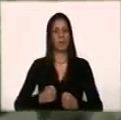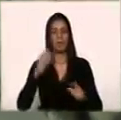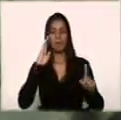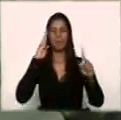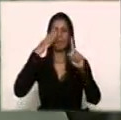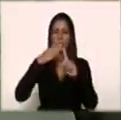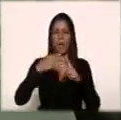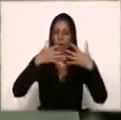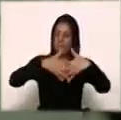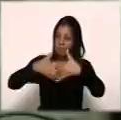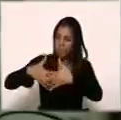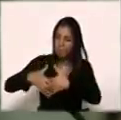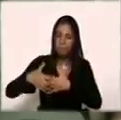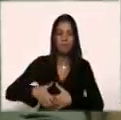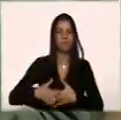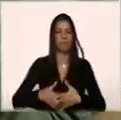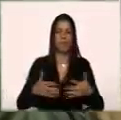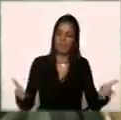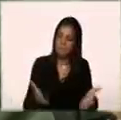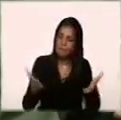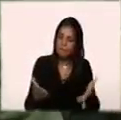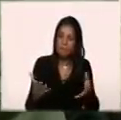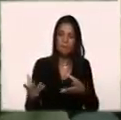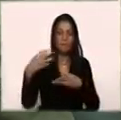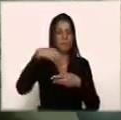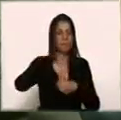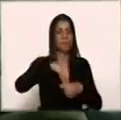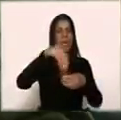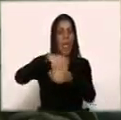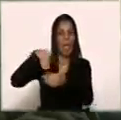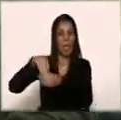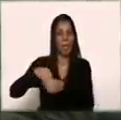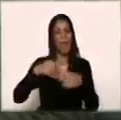de producción, en esa entidad de trabajo.